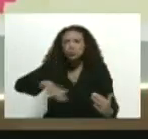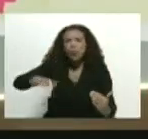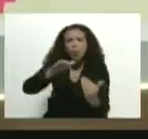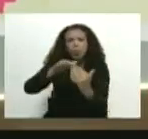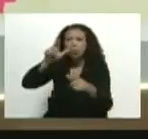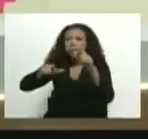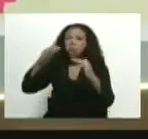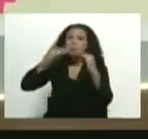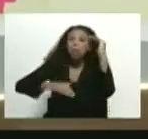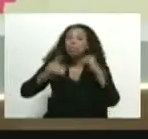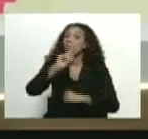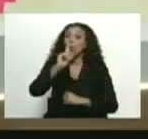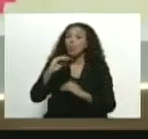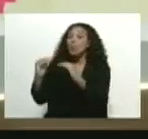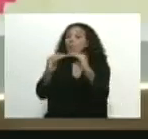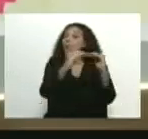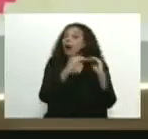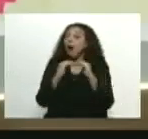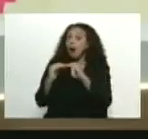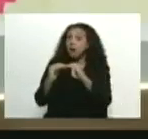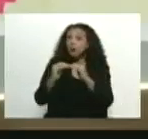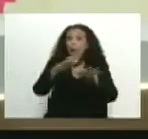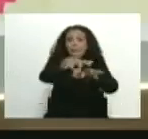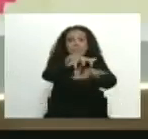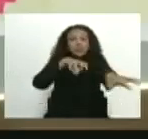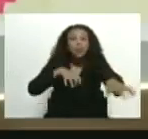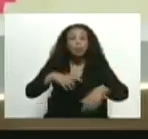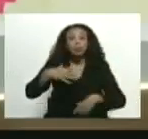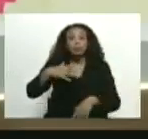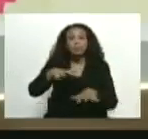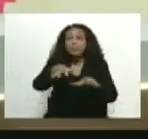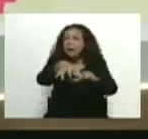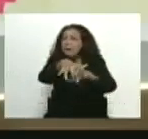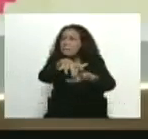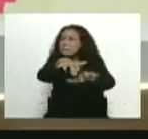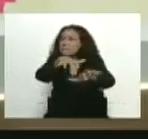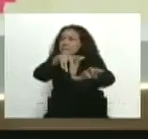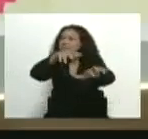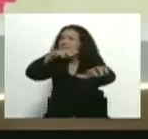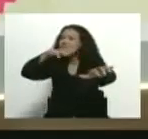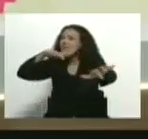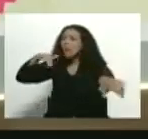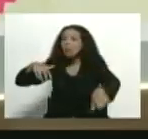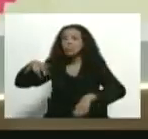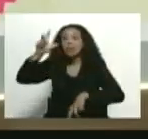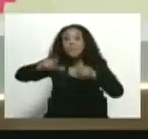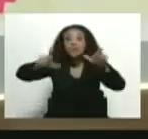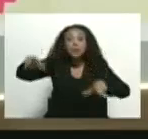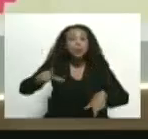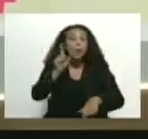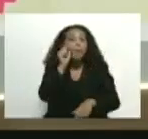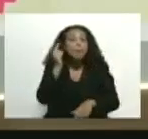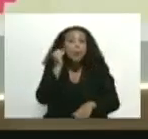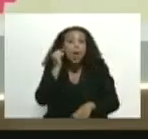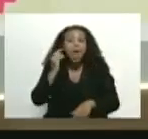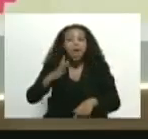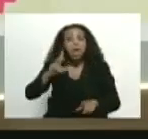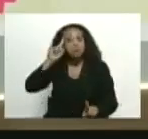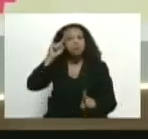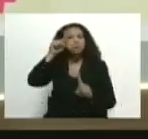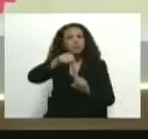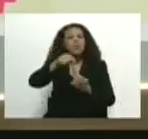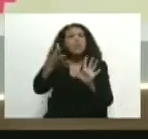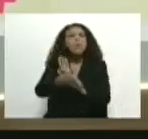muchos, somos millones, millones somos, de venezolanos y venezolanas que andamos en la